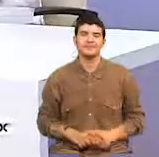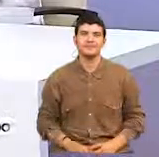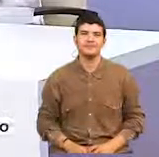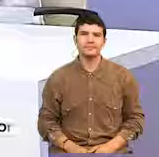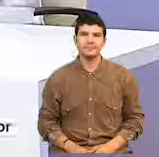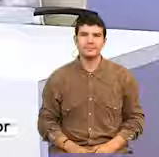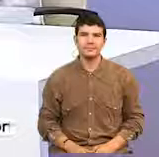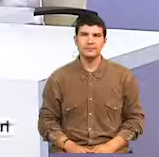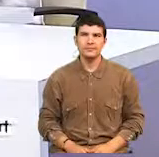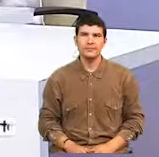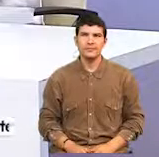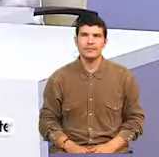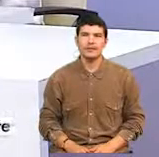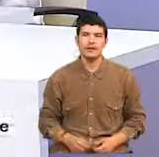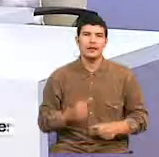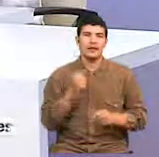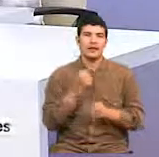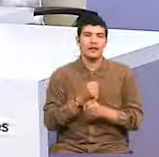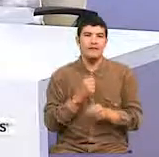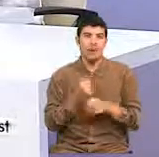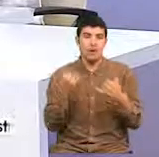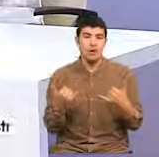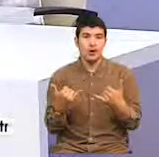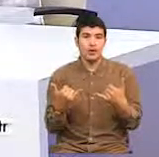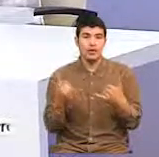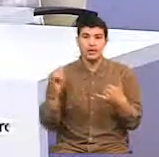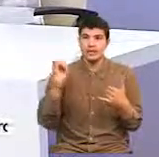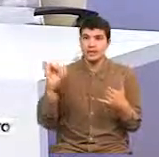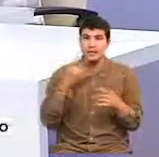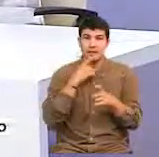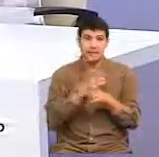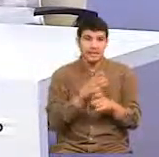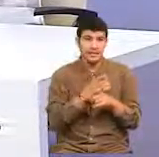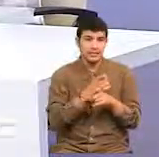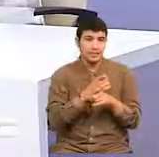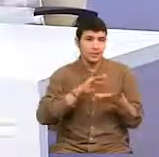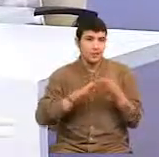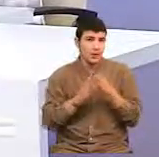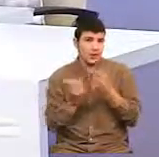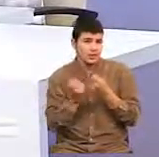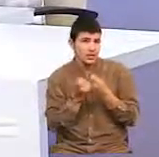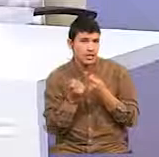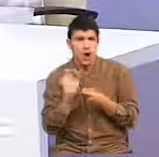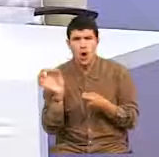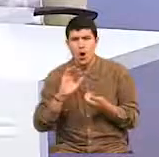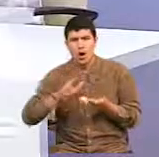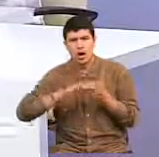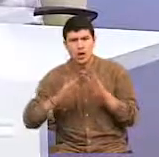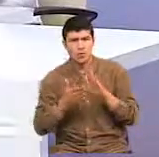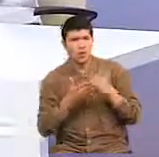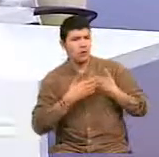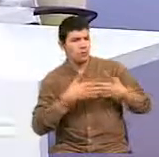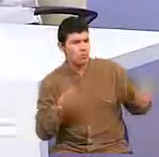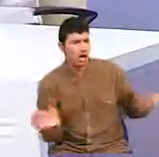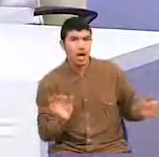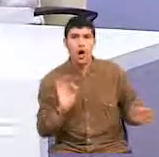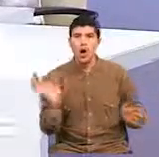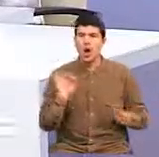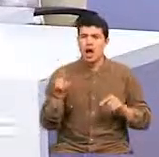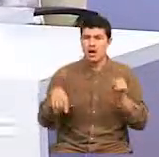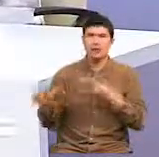El trabajo que viene desarrollando el ejército, ¿ha sido difícil para acercarse a la comunidad es asequible, o habrán zonas donde